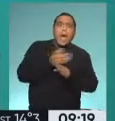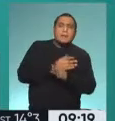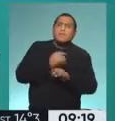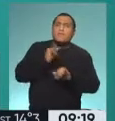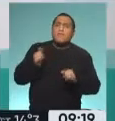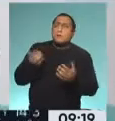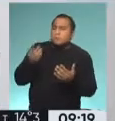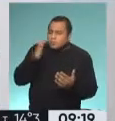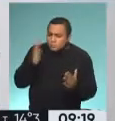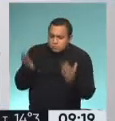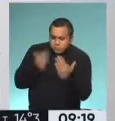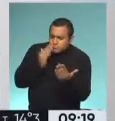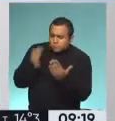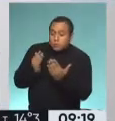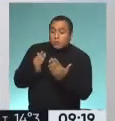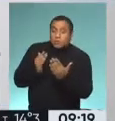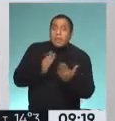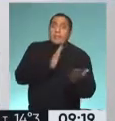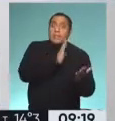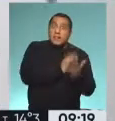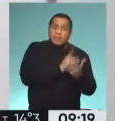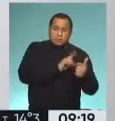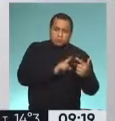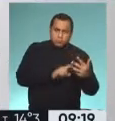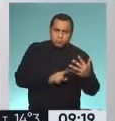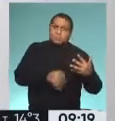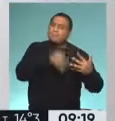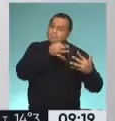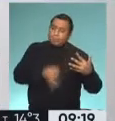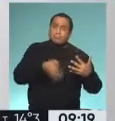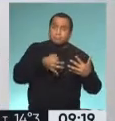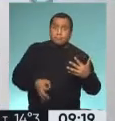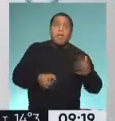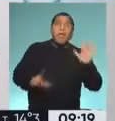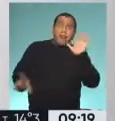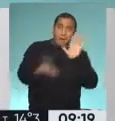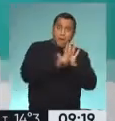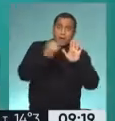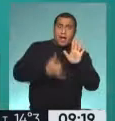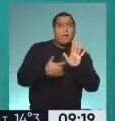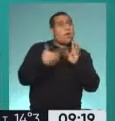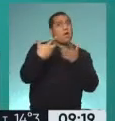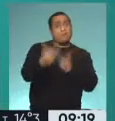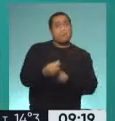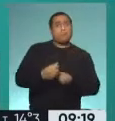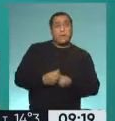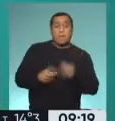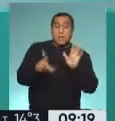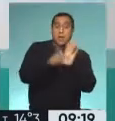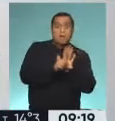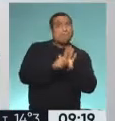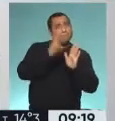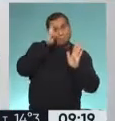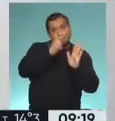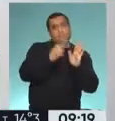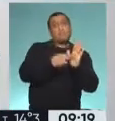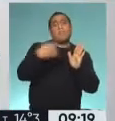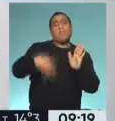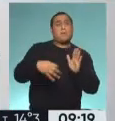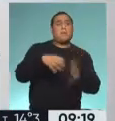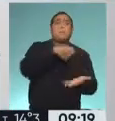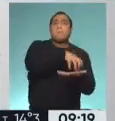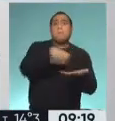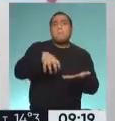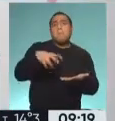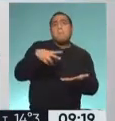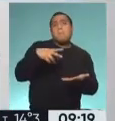y hace uso de los derechos que Paula recién nos ayudó a interpretar. Hay una ley que nos ampara y esa ley debe respetarse en el sector público o en